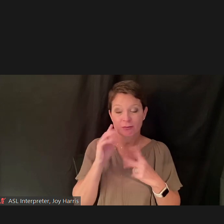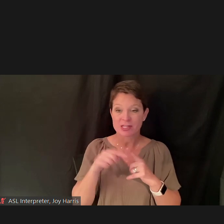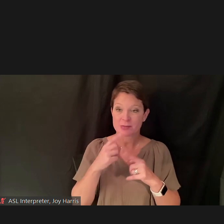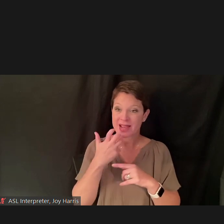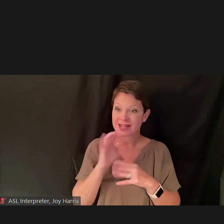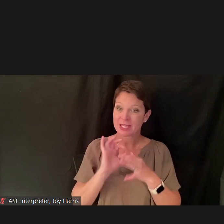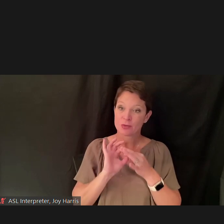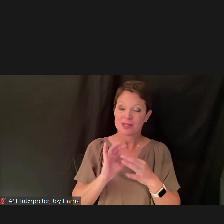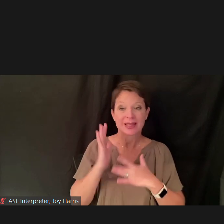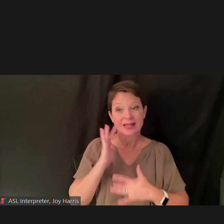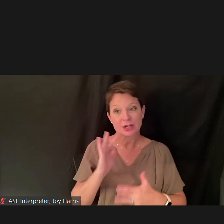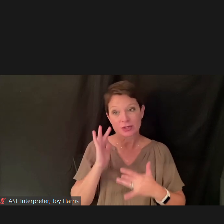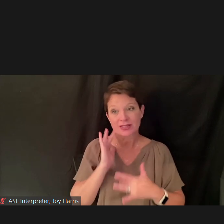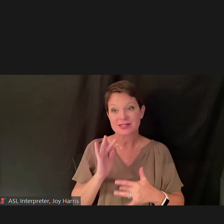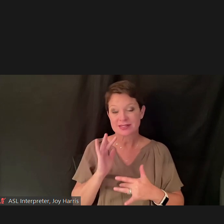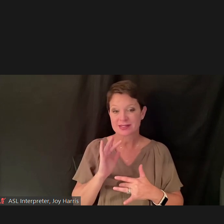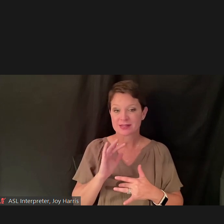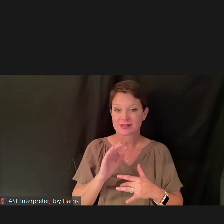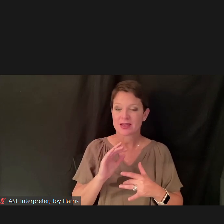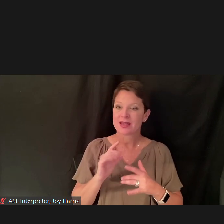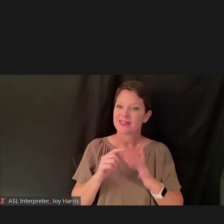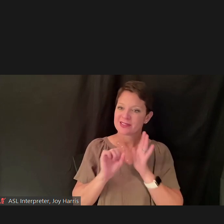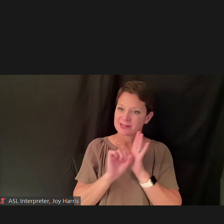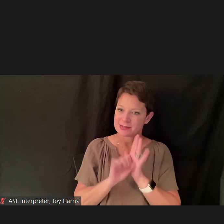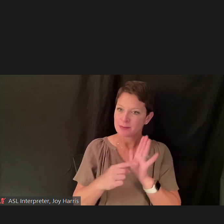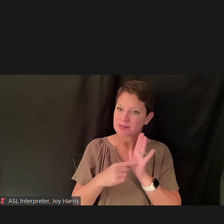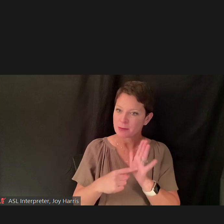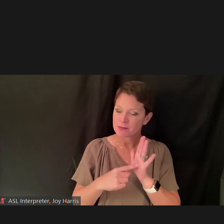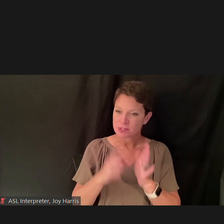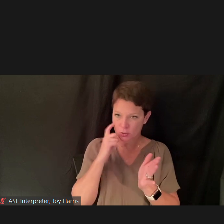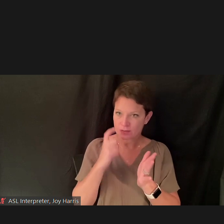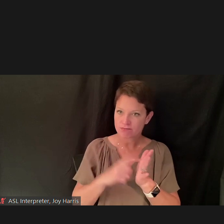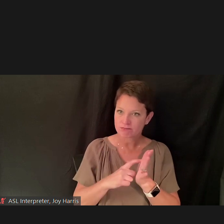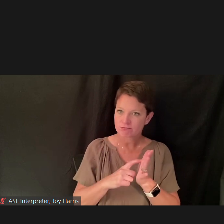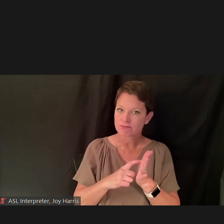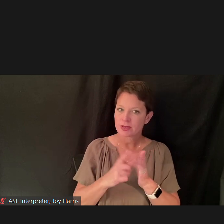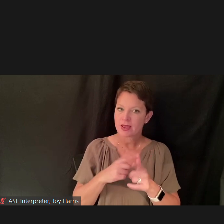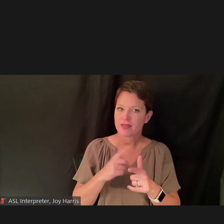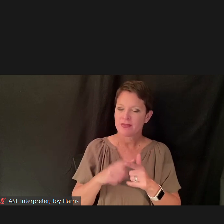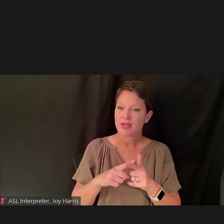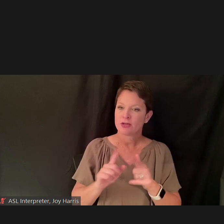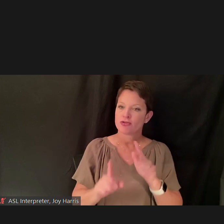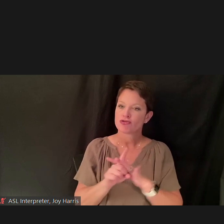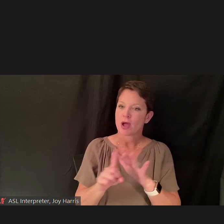también hay consejos de cómo